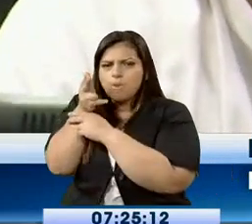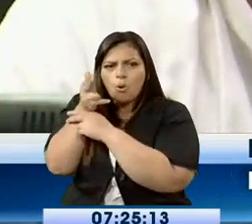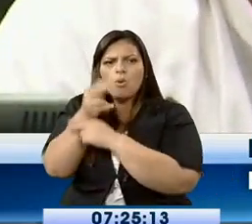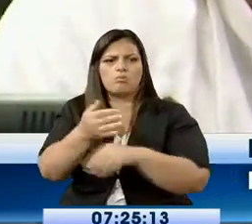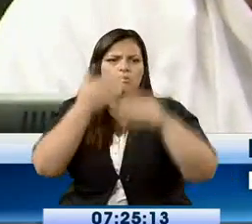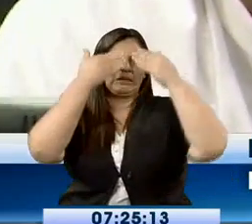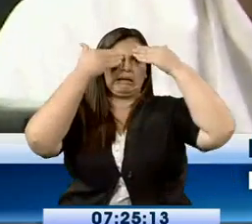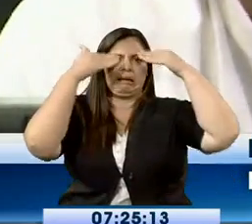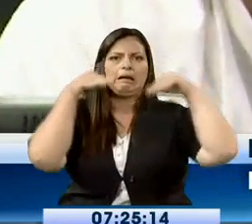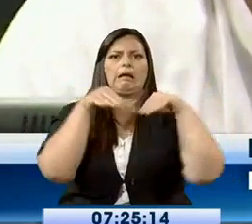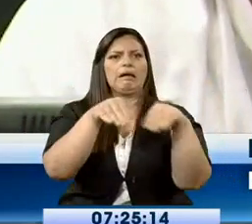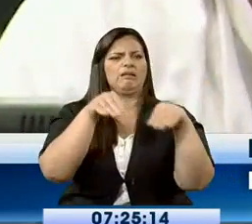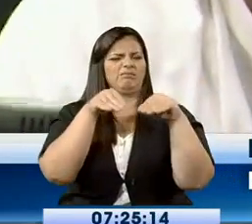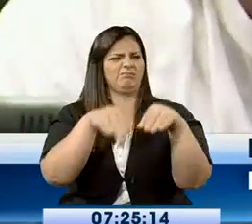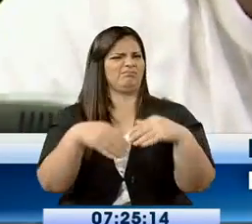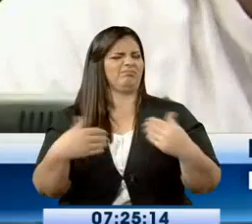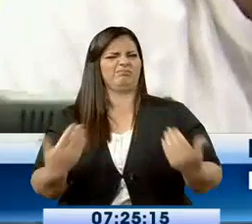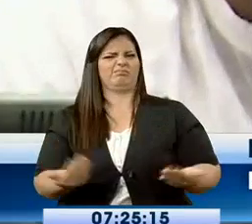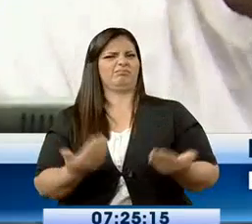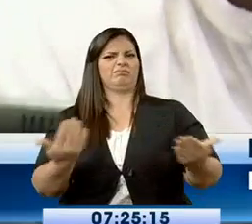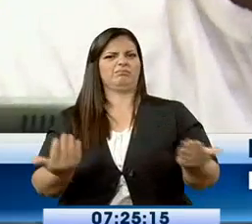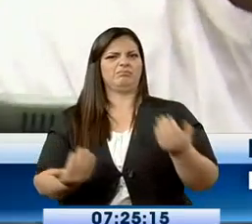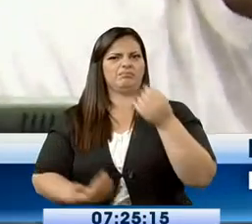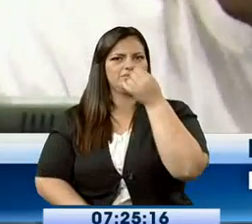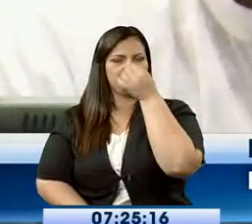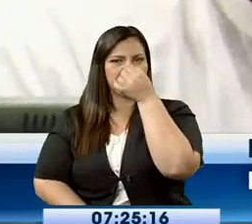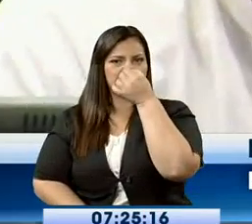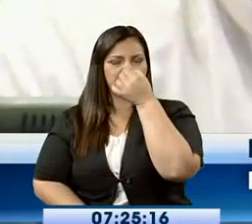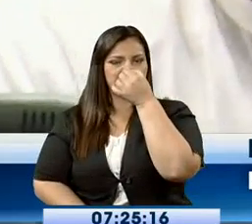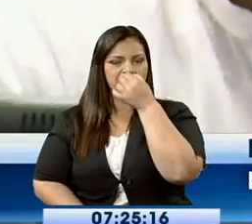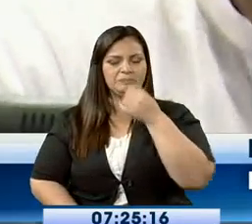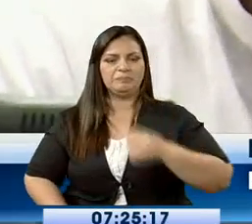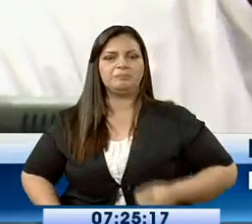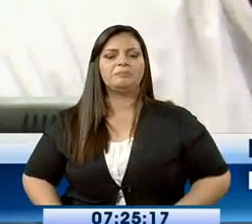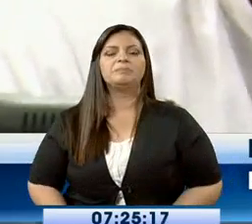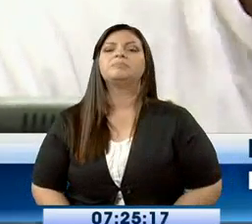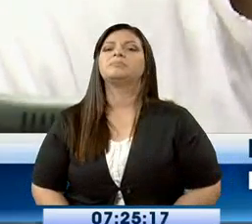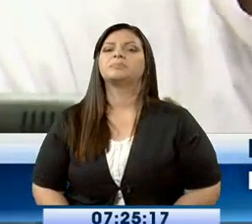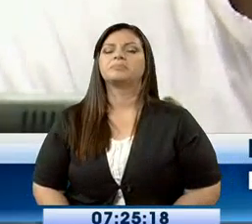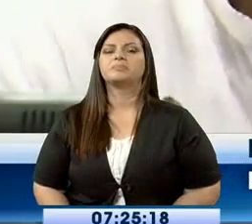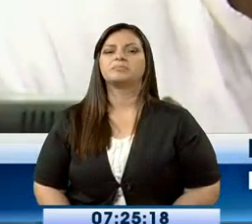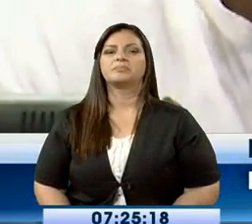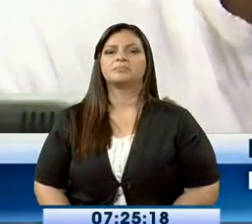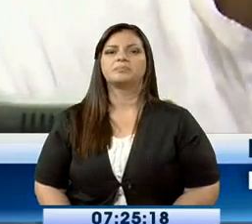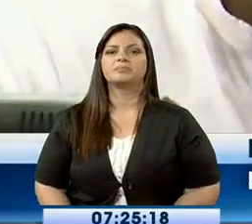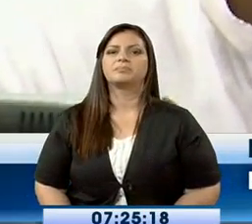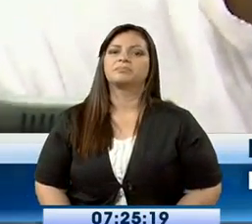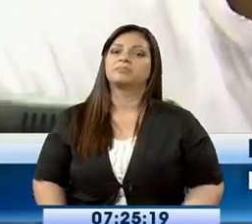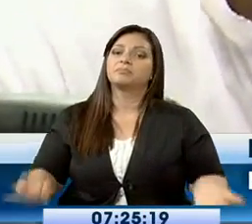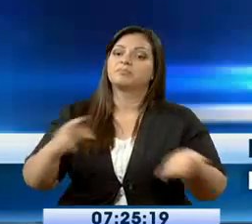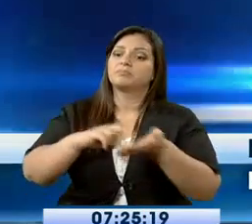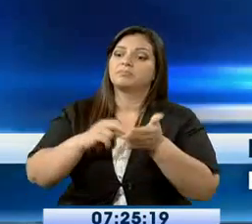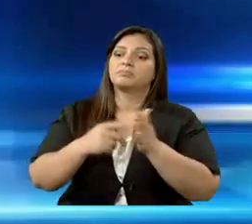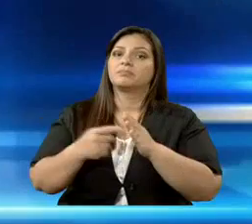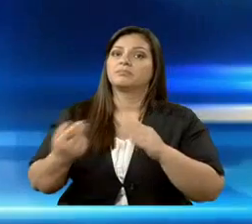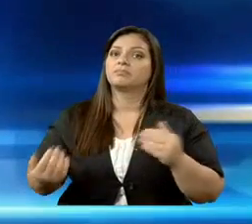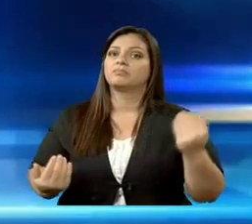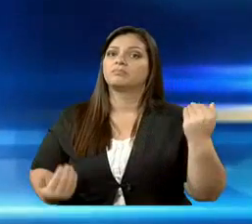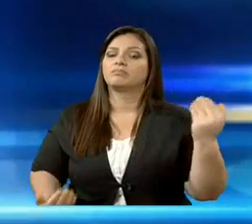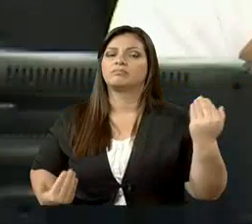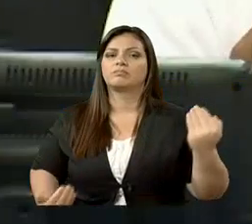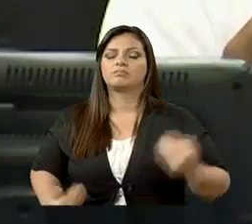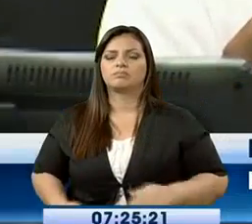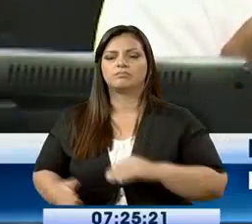tienen? El ser deliberante. No pueden ser deliberantes con el arma al cinto. Y esto significa meterse en política. Puerto de